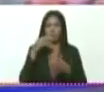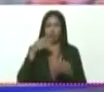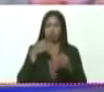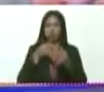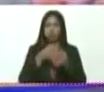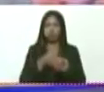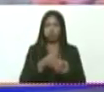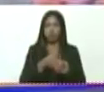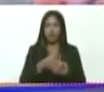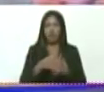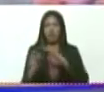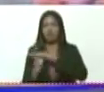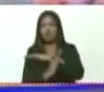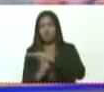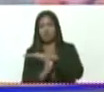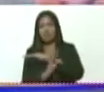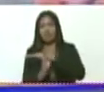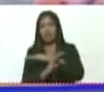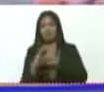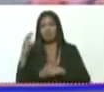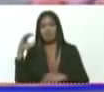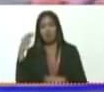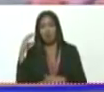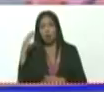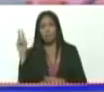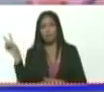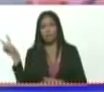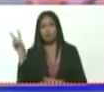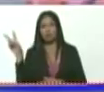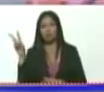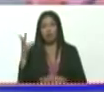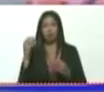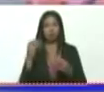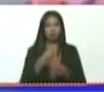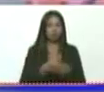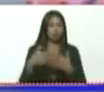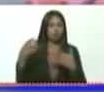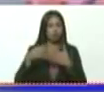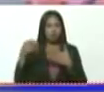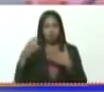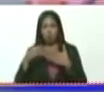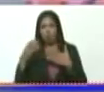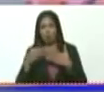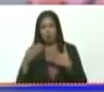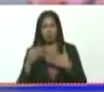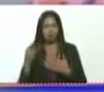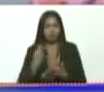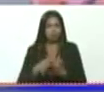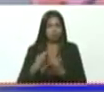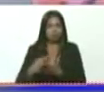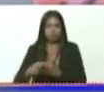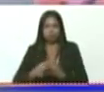desde Cúcuta, con muchos dólares, muchos billetes.